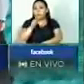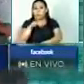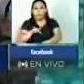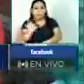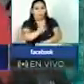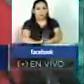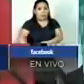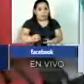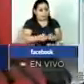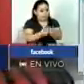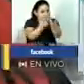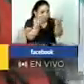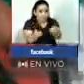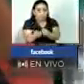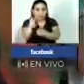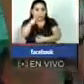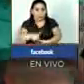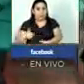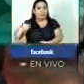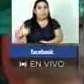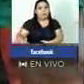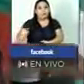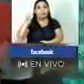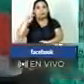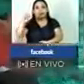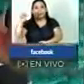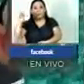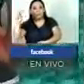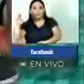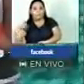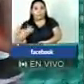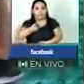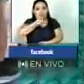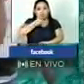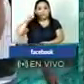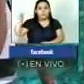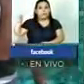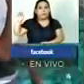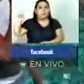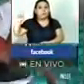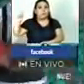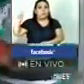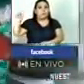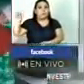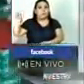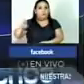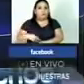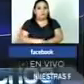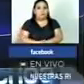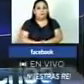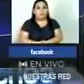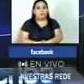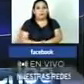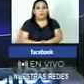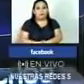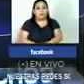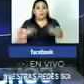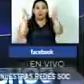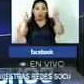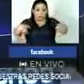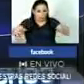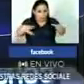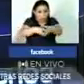mejorando la cosecha nacional del año 2020. Néstor Hernández, Noticiero Hechos. Y el sector